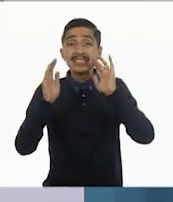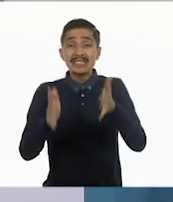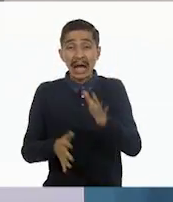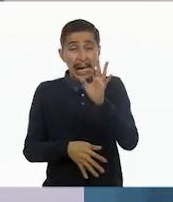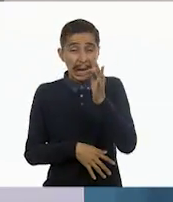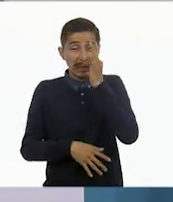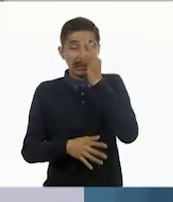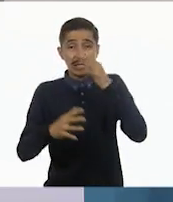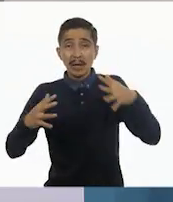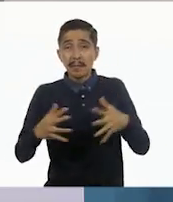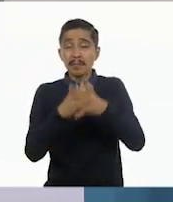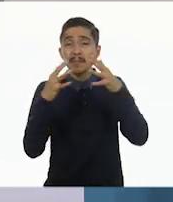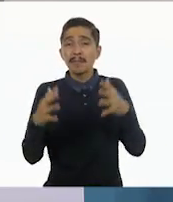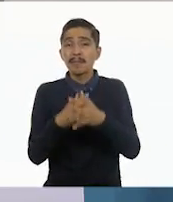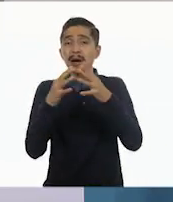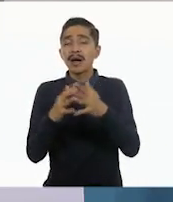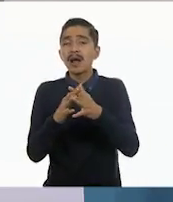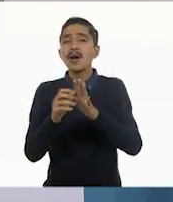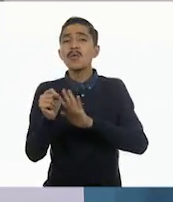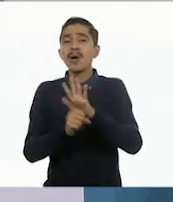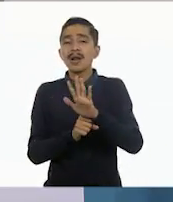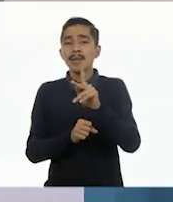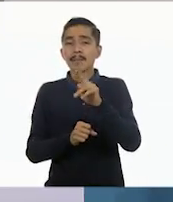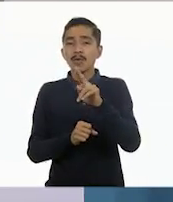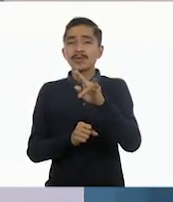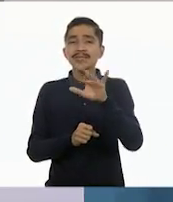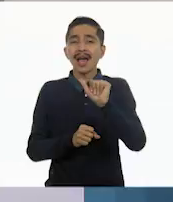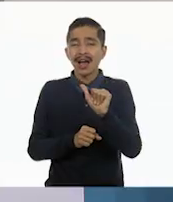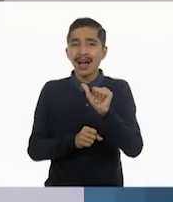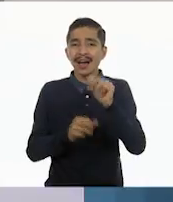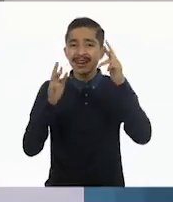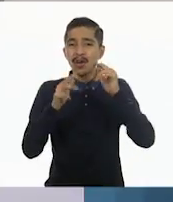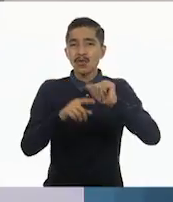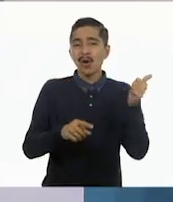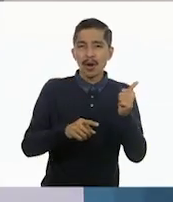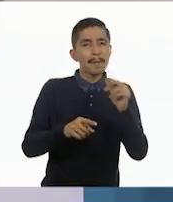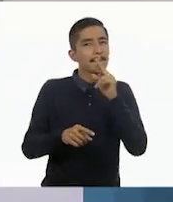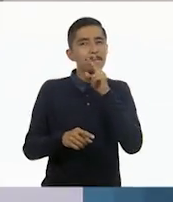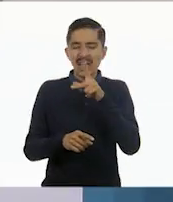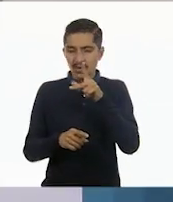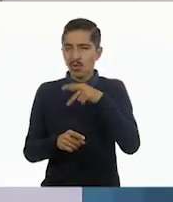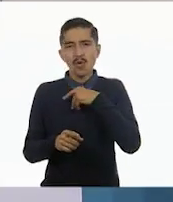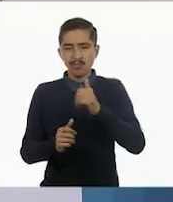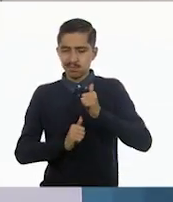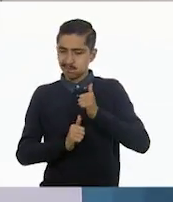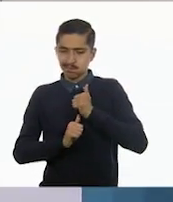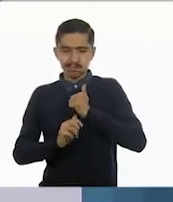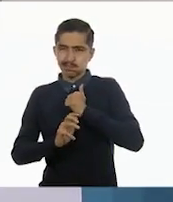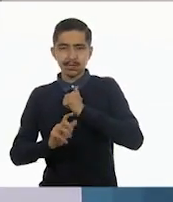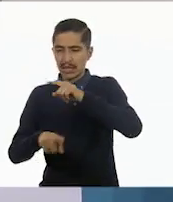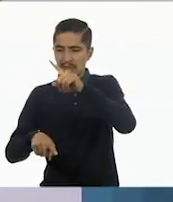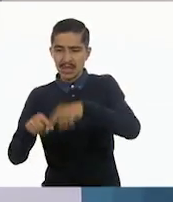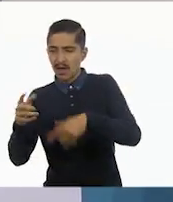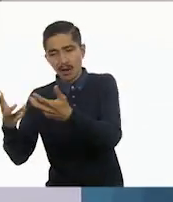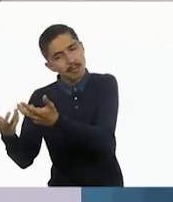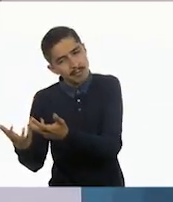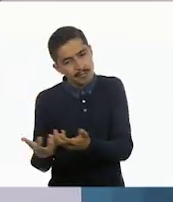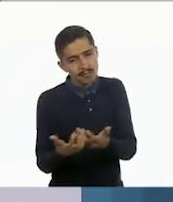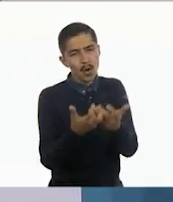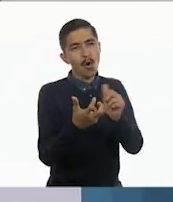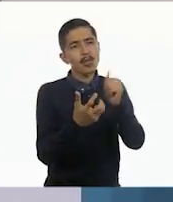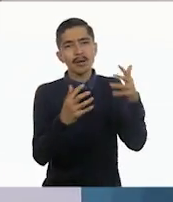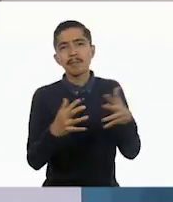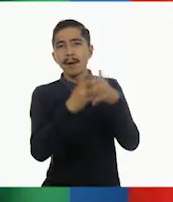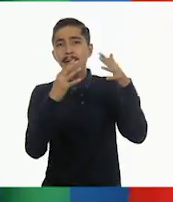guerra contra el reino de Prusia y Napoleón III prefirió sacar a sus tropas de México para fortalecer el nuevo frente que se abría en su